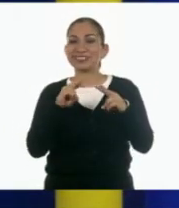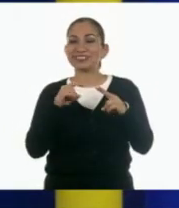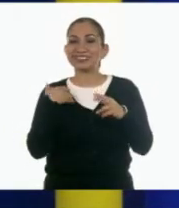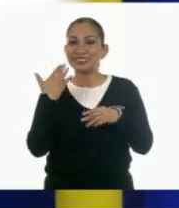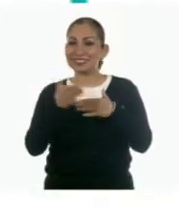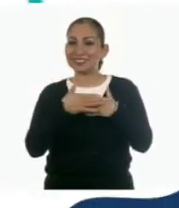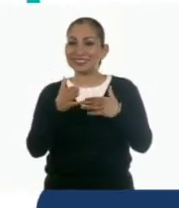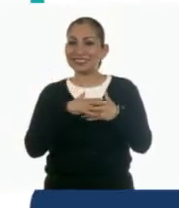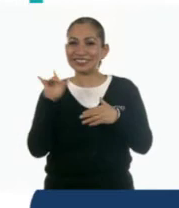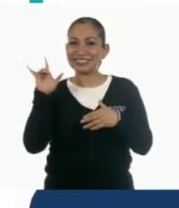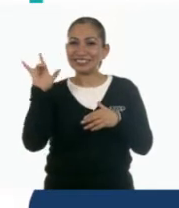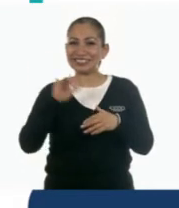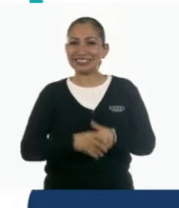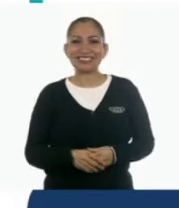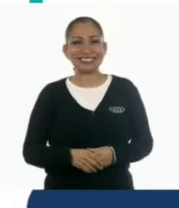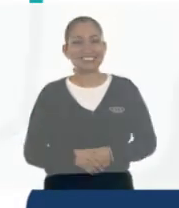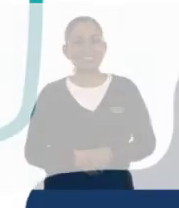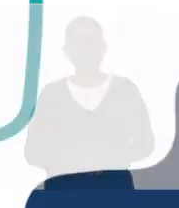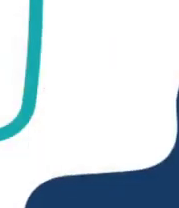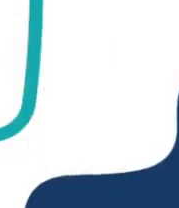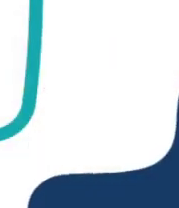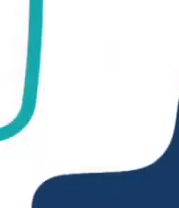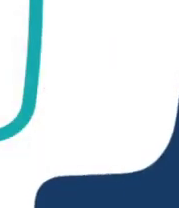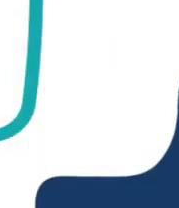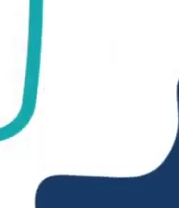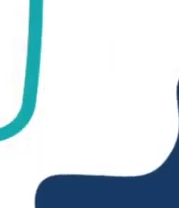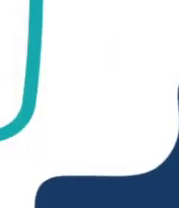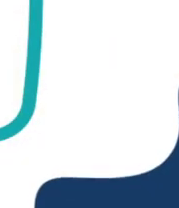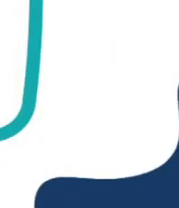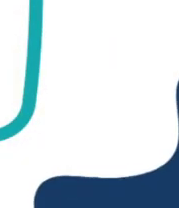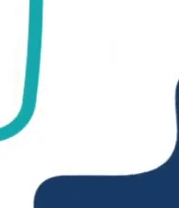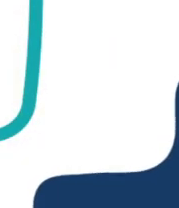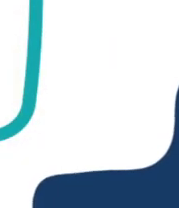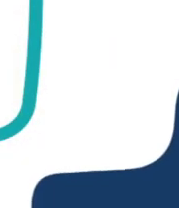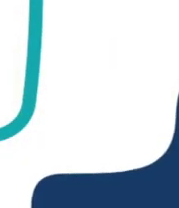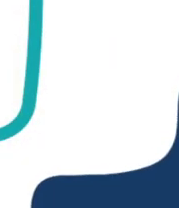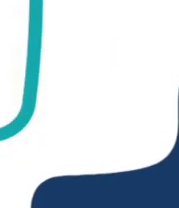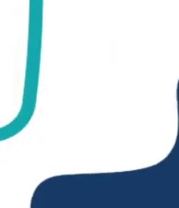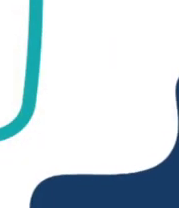hasta la próxima. Vamos a la siguiente materia.